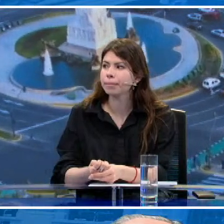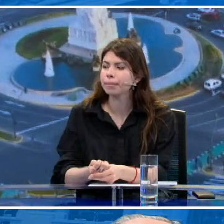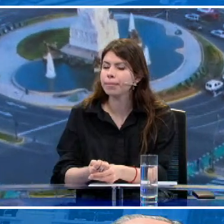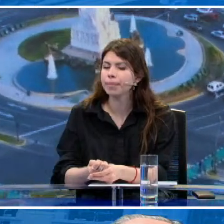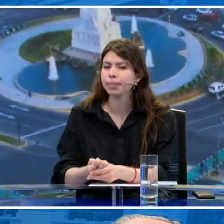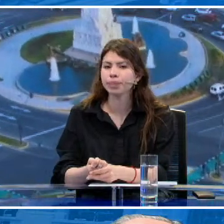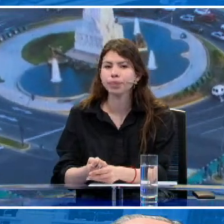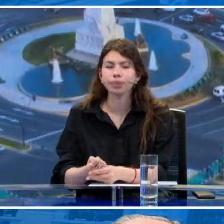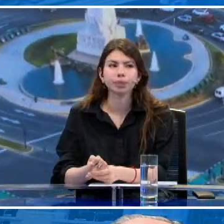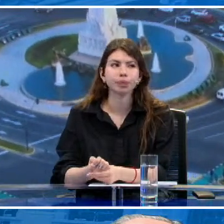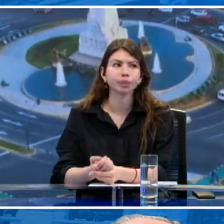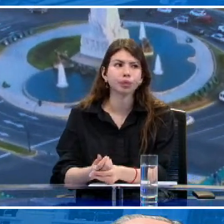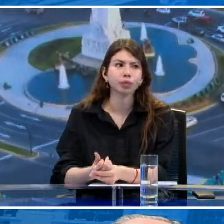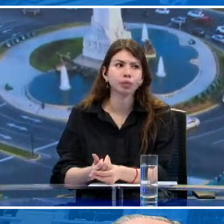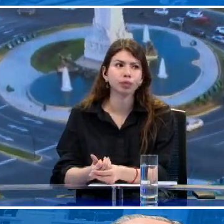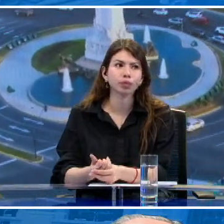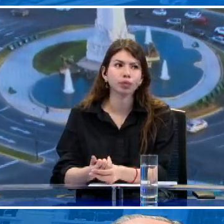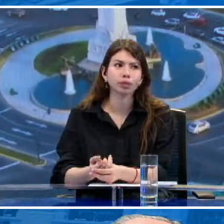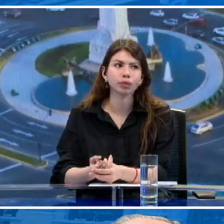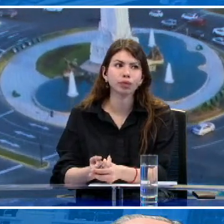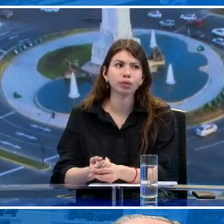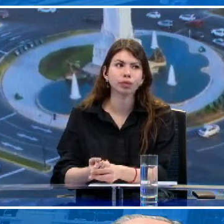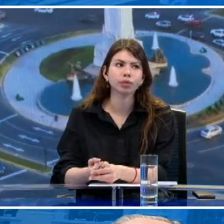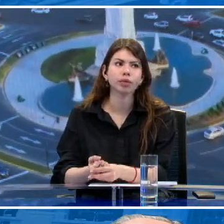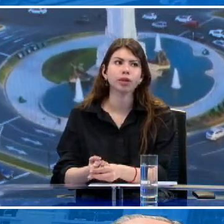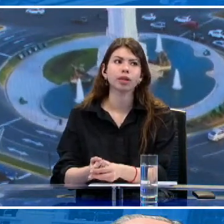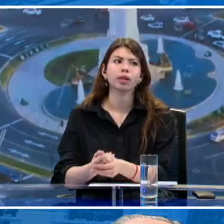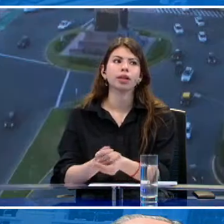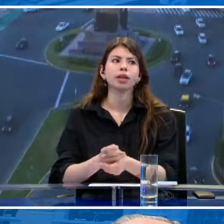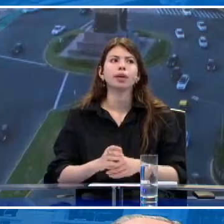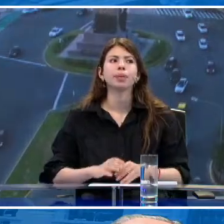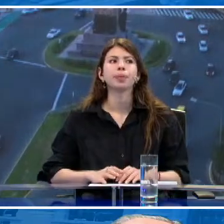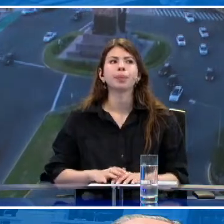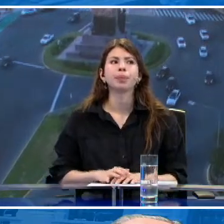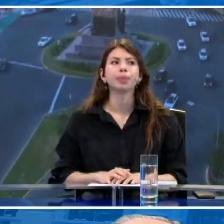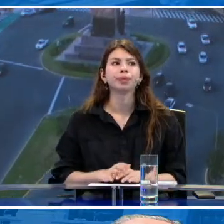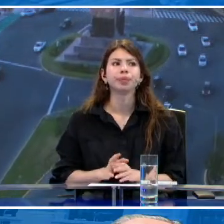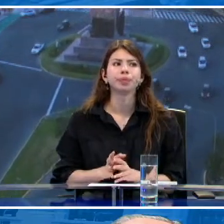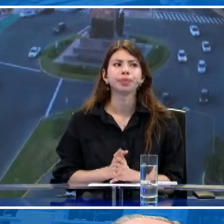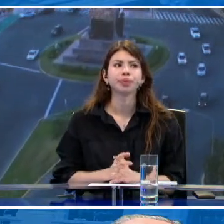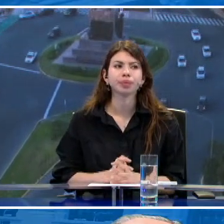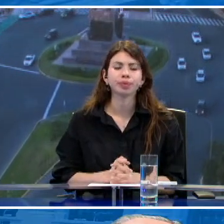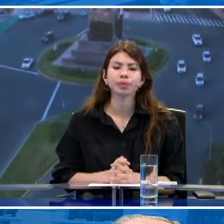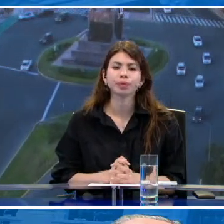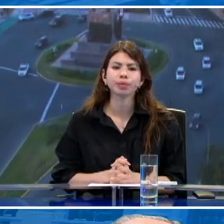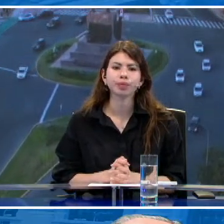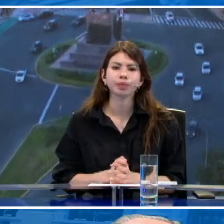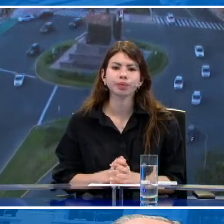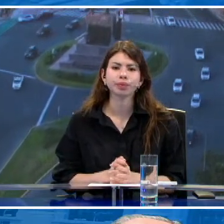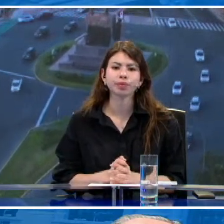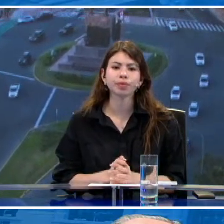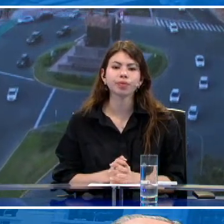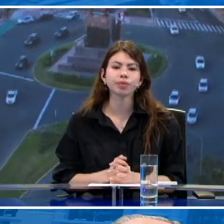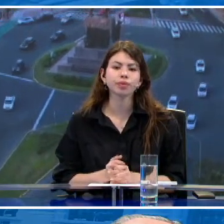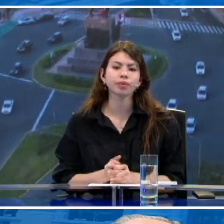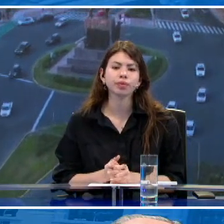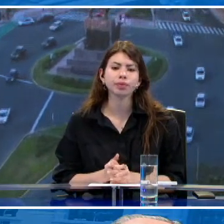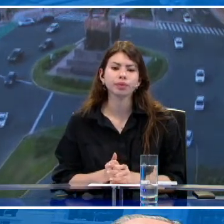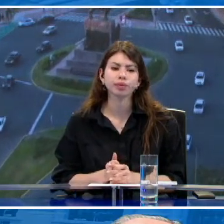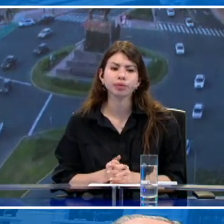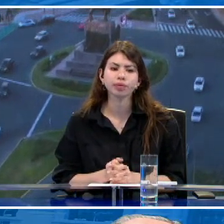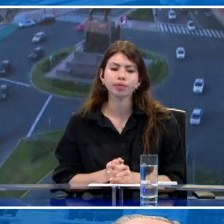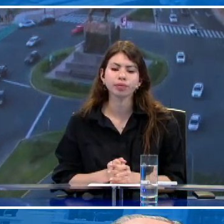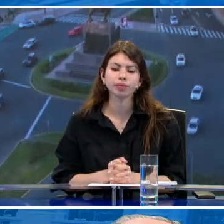la verdad, es un hombre que se planta donde sea, que atiende al medio que sea, de cualquier origen, explica, da datos, si tiene que